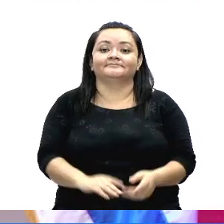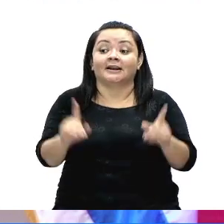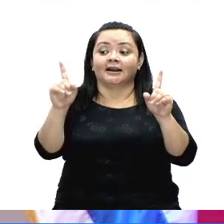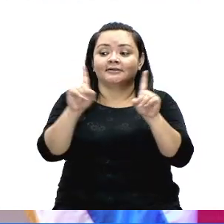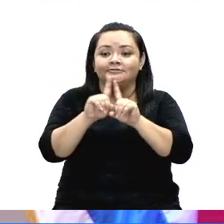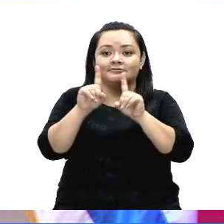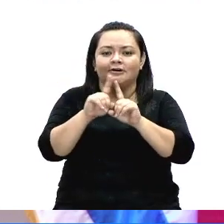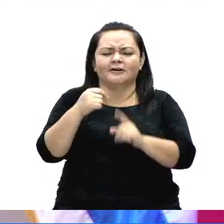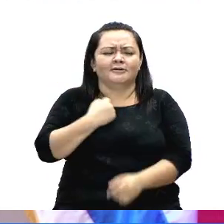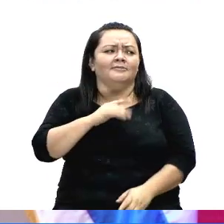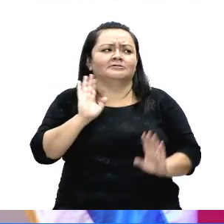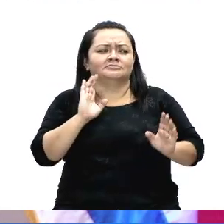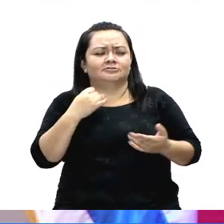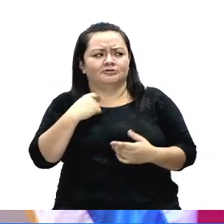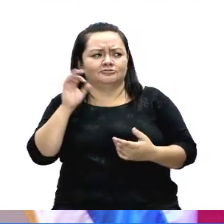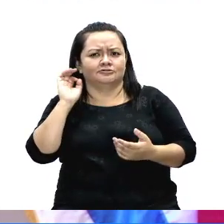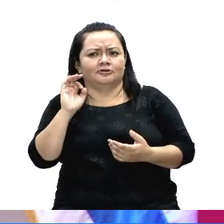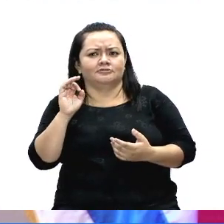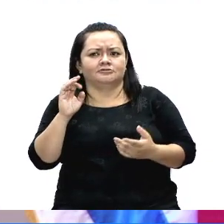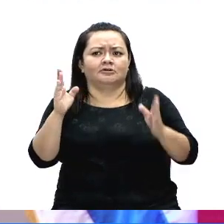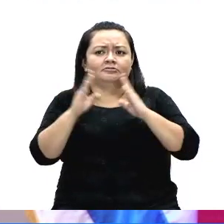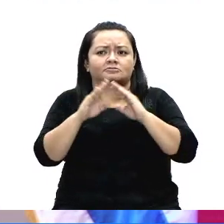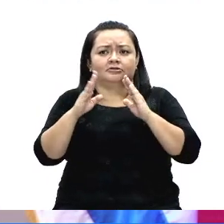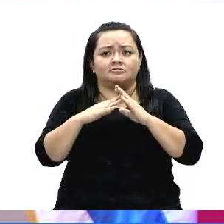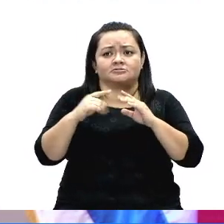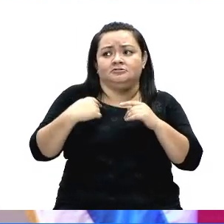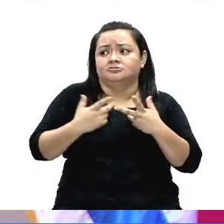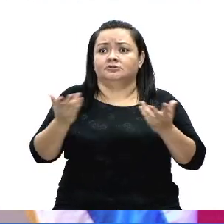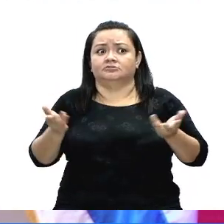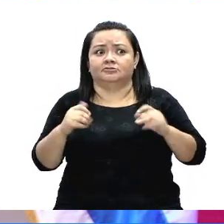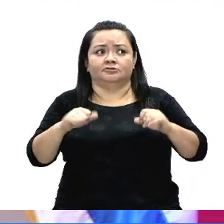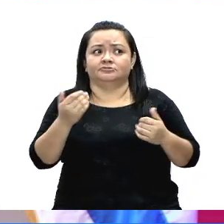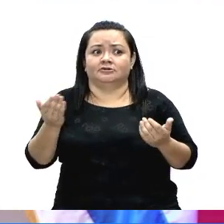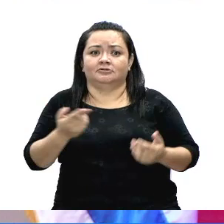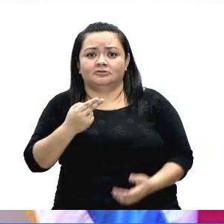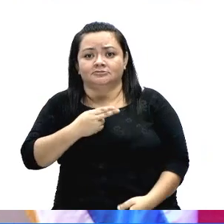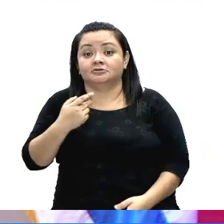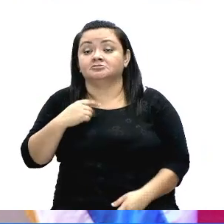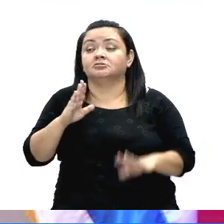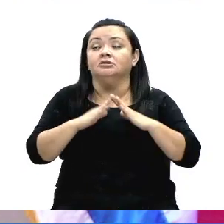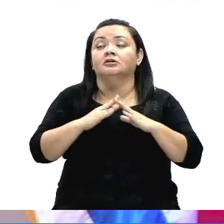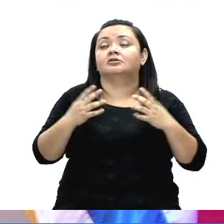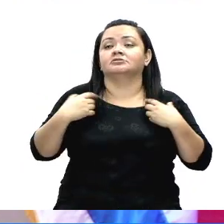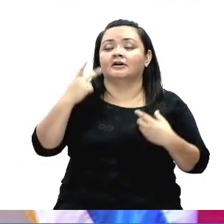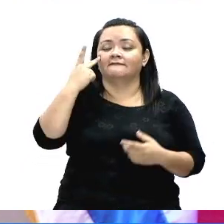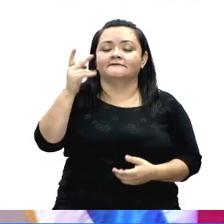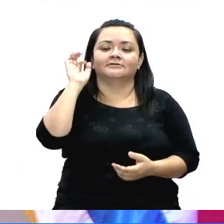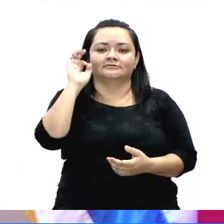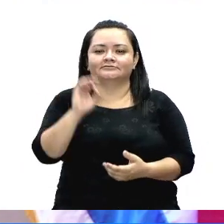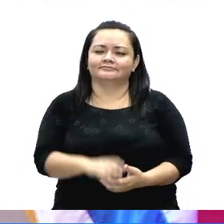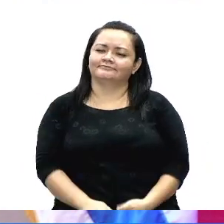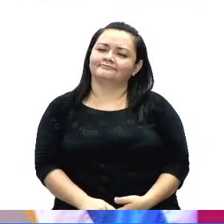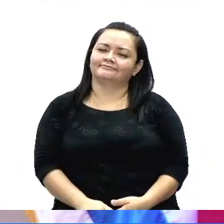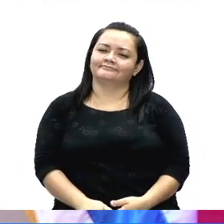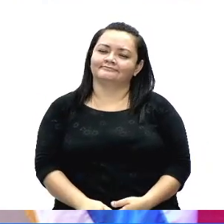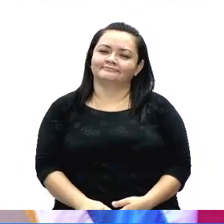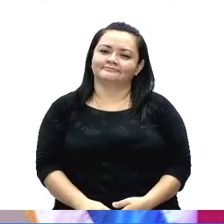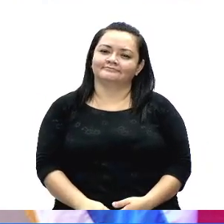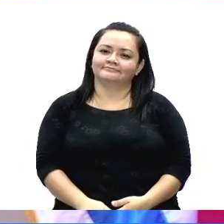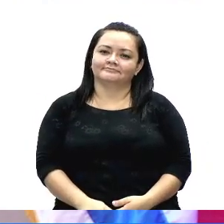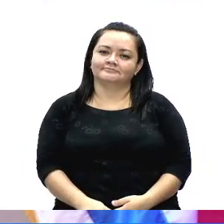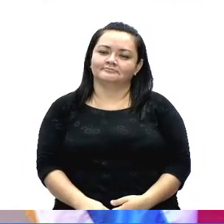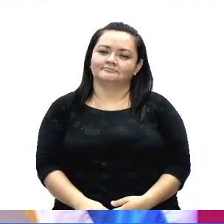usted dirá al pastor periodista venir a casa no estado haciendo otras cosas yo en la casa viendo mis cultivos pero mi hermano